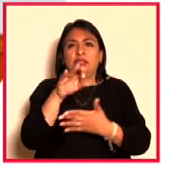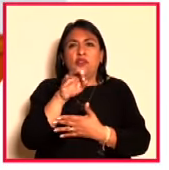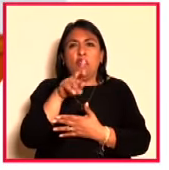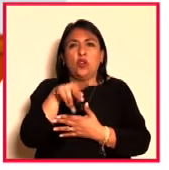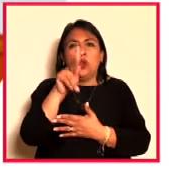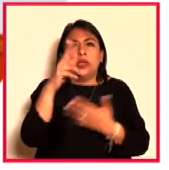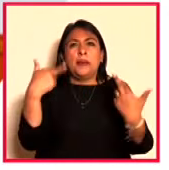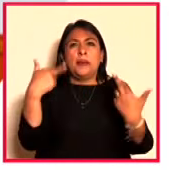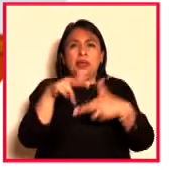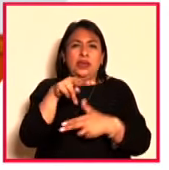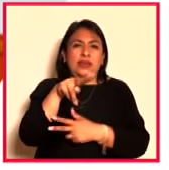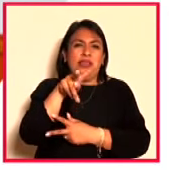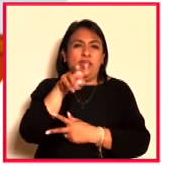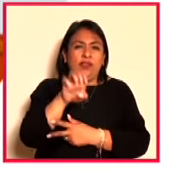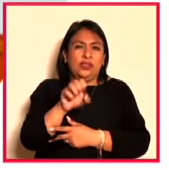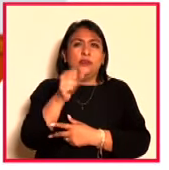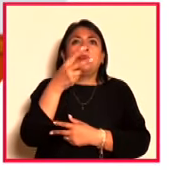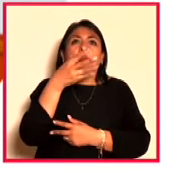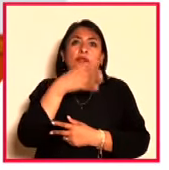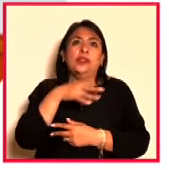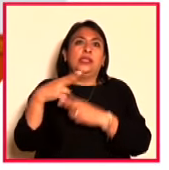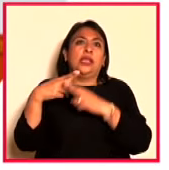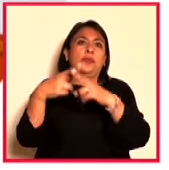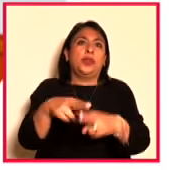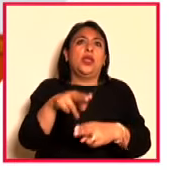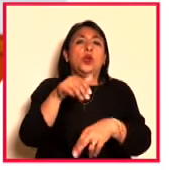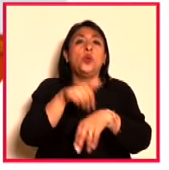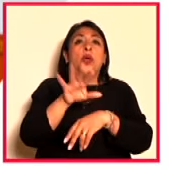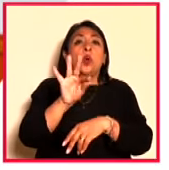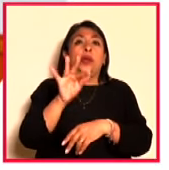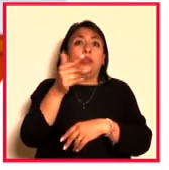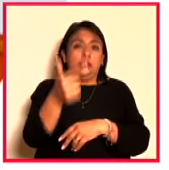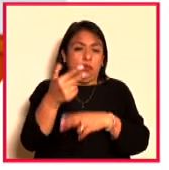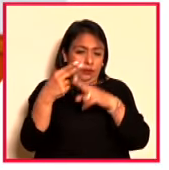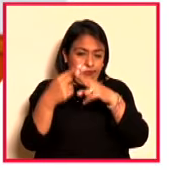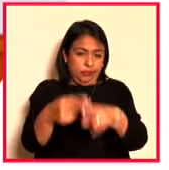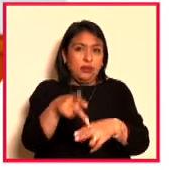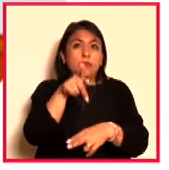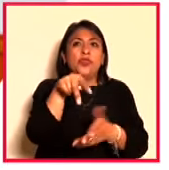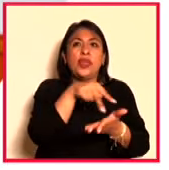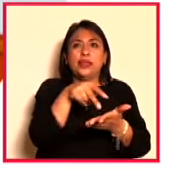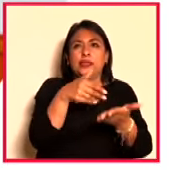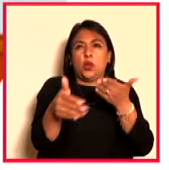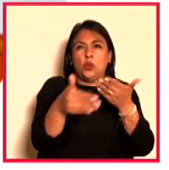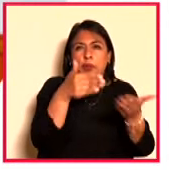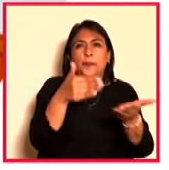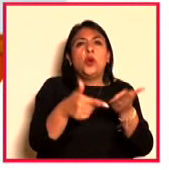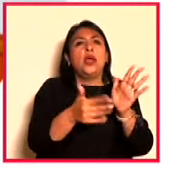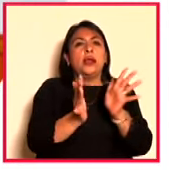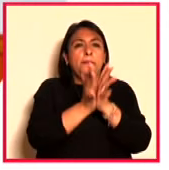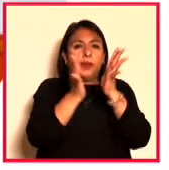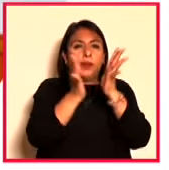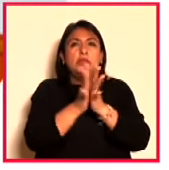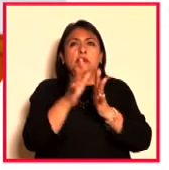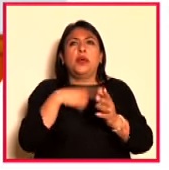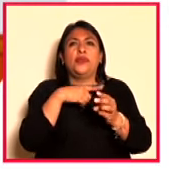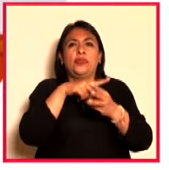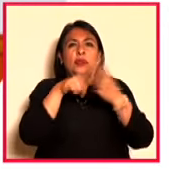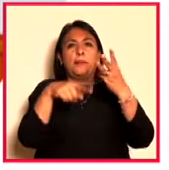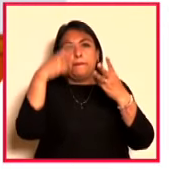Nieves Paniagua celebrará su aniversario número 47, mientras que la danza contemporánea se hará presente con la trilogía Para